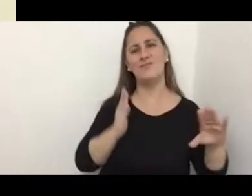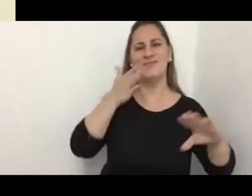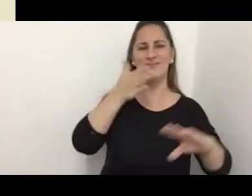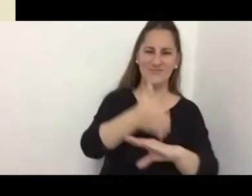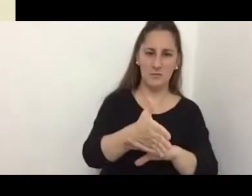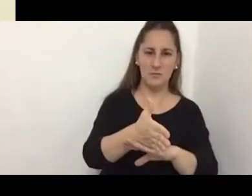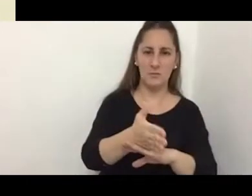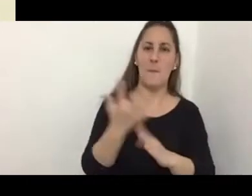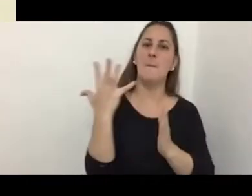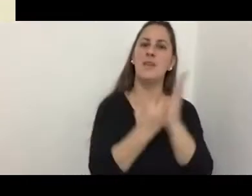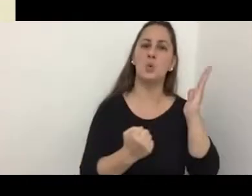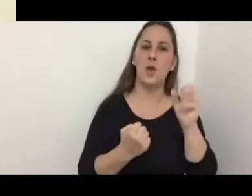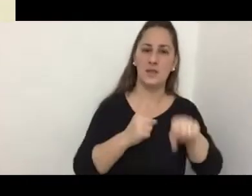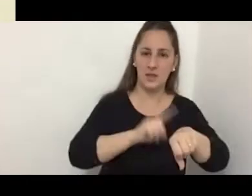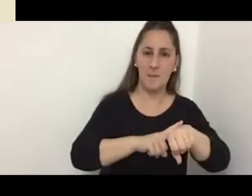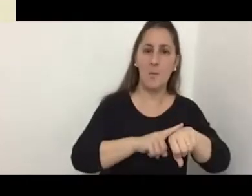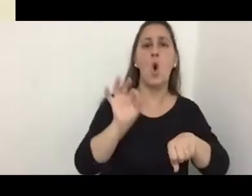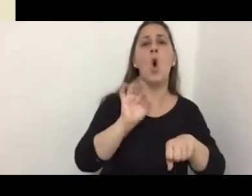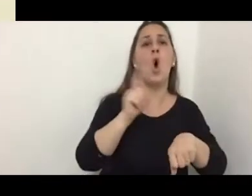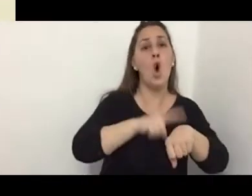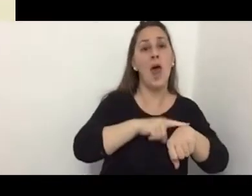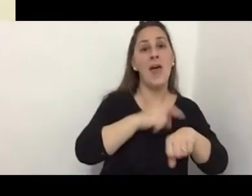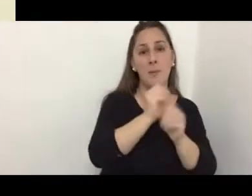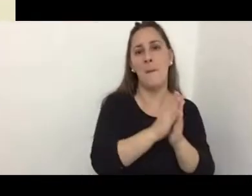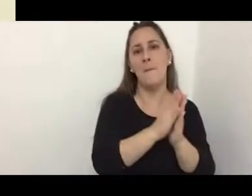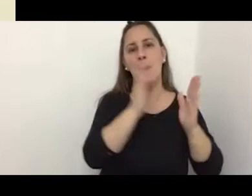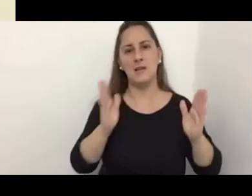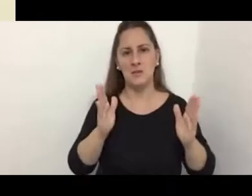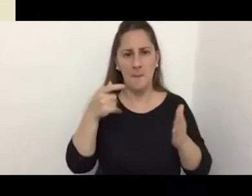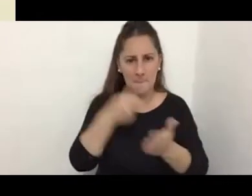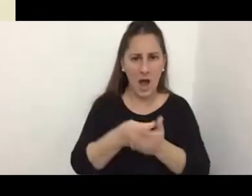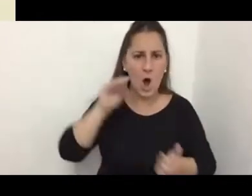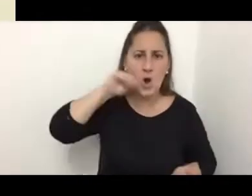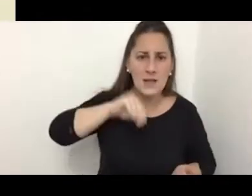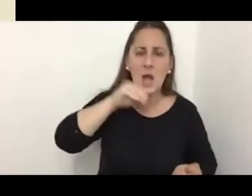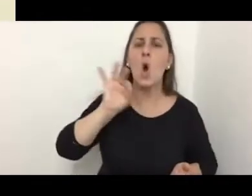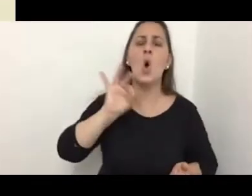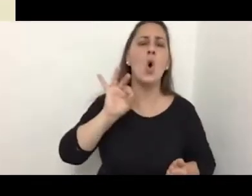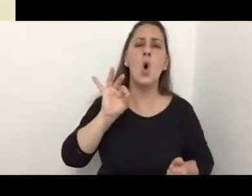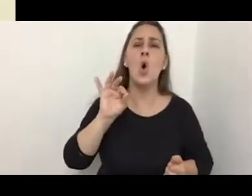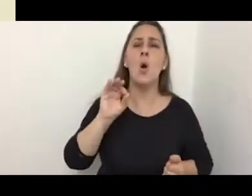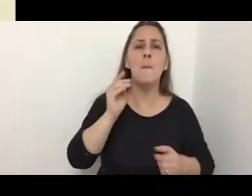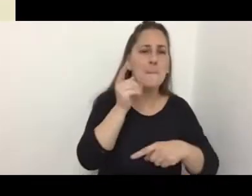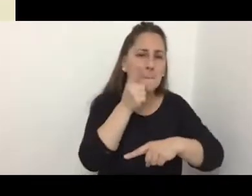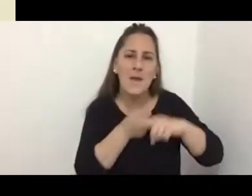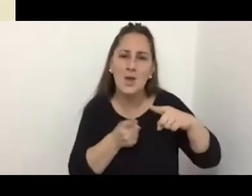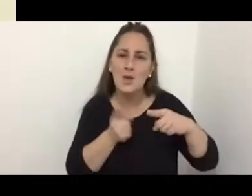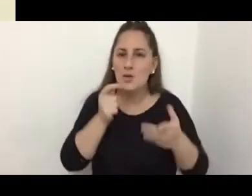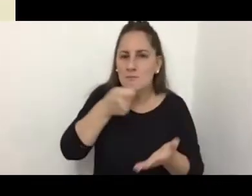hora. O te hacen quedar después de hora. ¿Te pagan hora extra? ¿Te pagan simple? ¿Te pagan un intermedio?